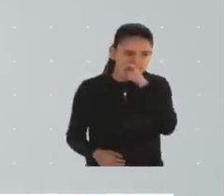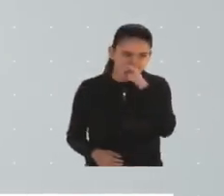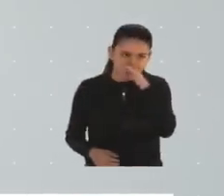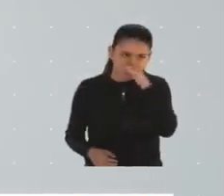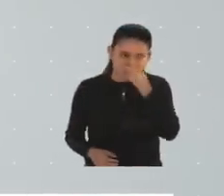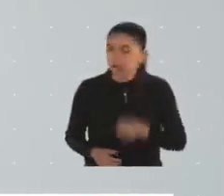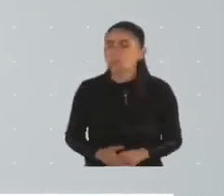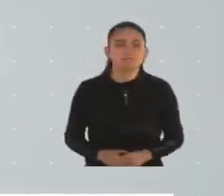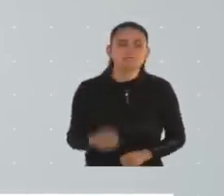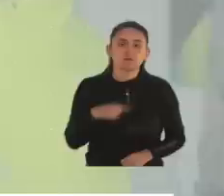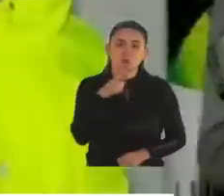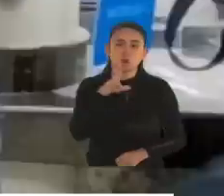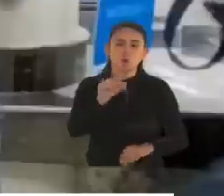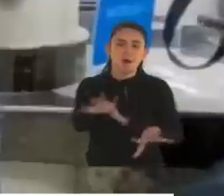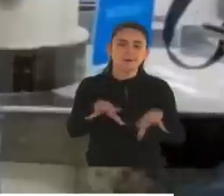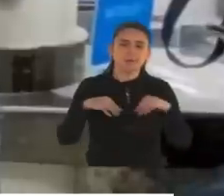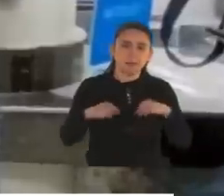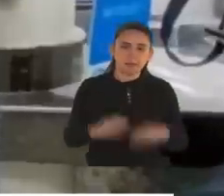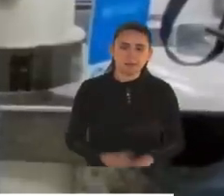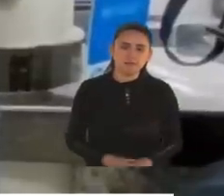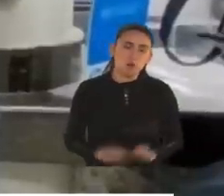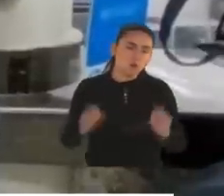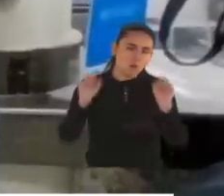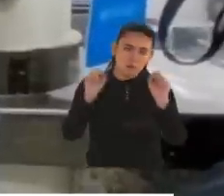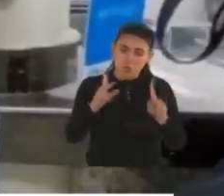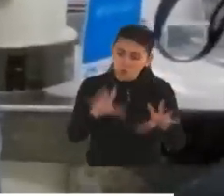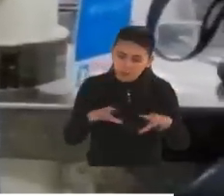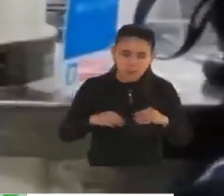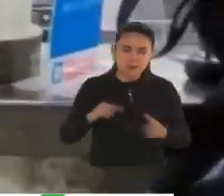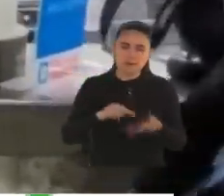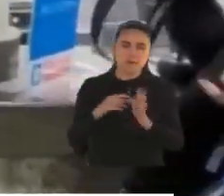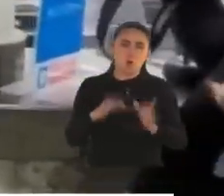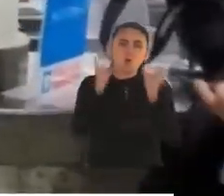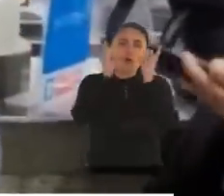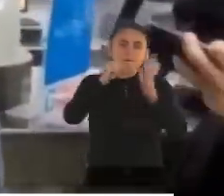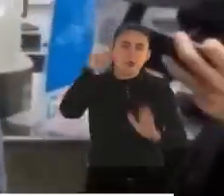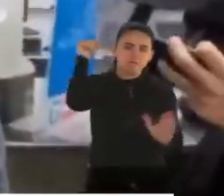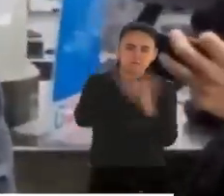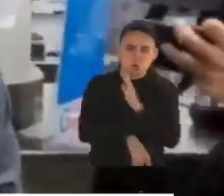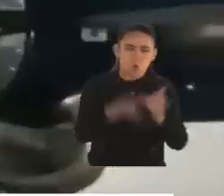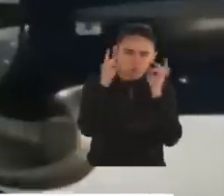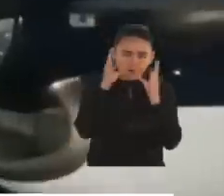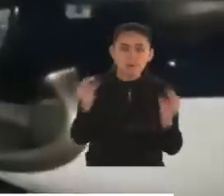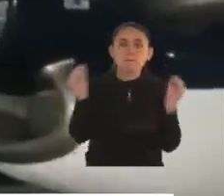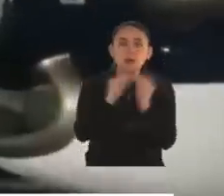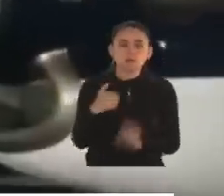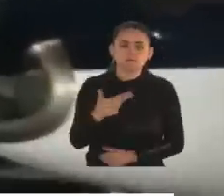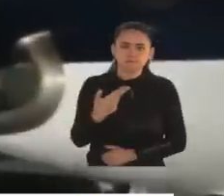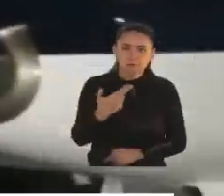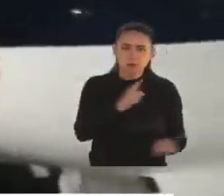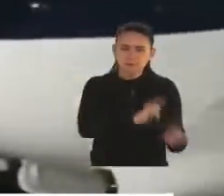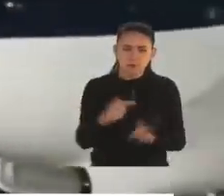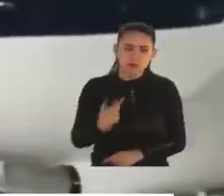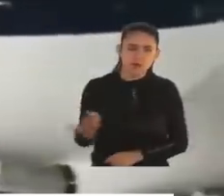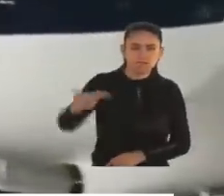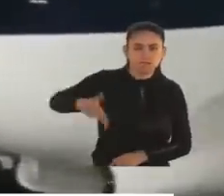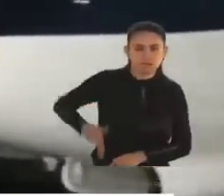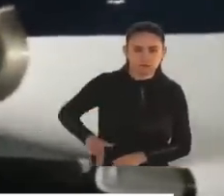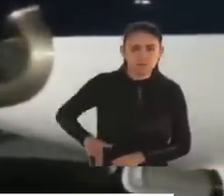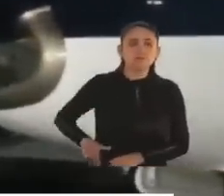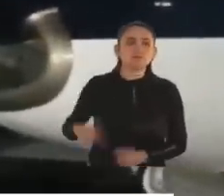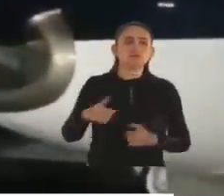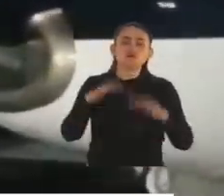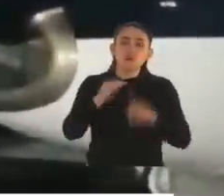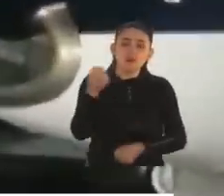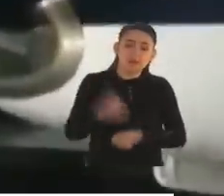Margaret Lisset Chacón Zúñiga deberá responder por los delitos de homicidio agravado y porte ilegal de armas. En la audiencia se presentó como ama de